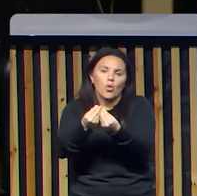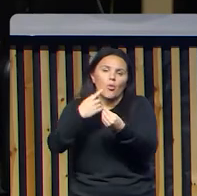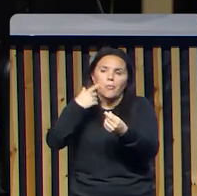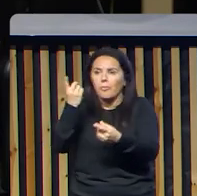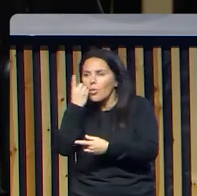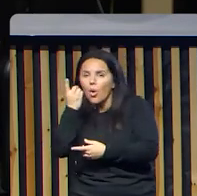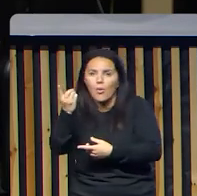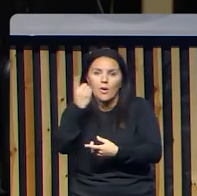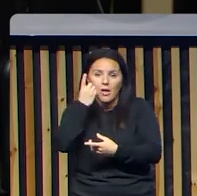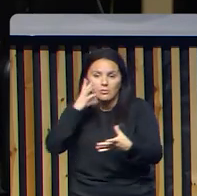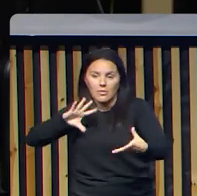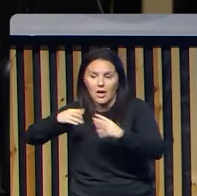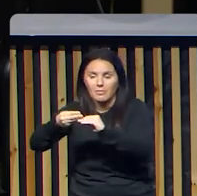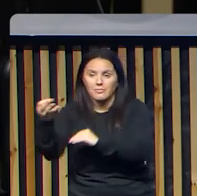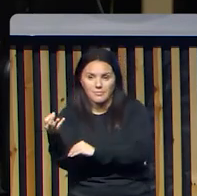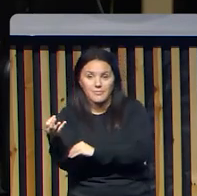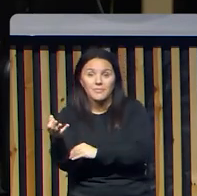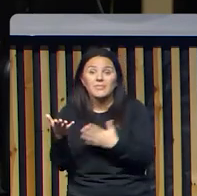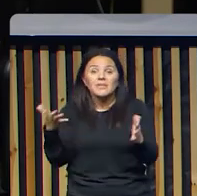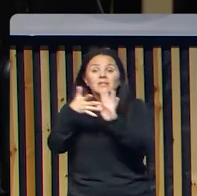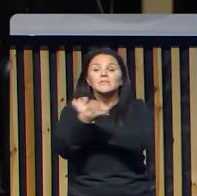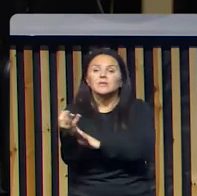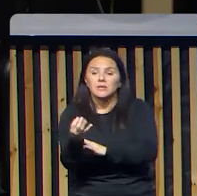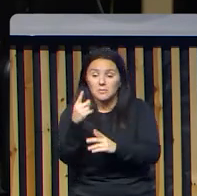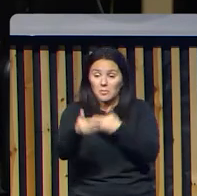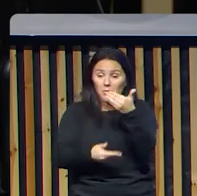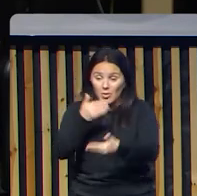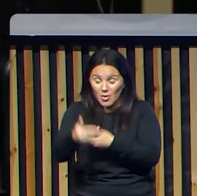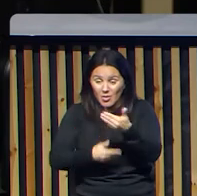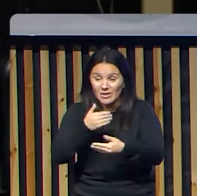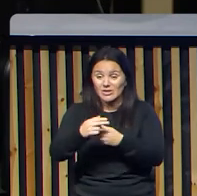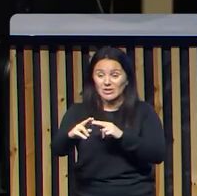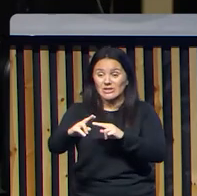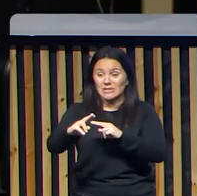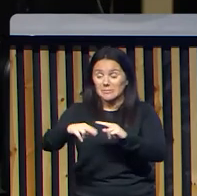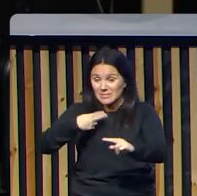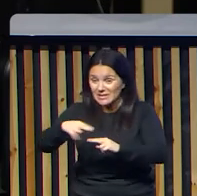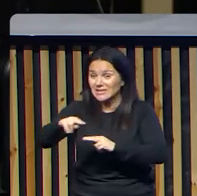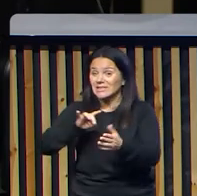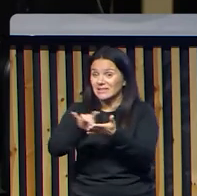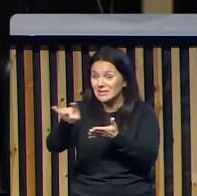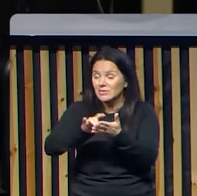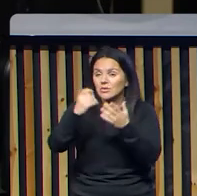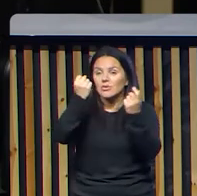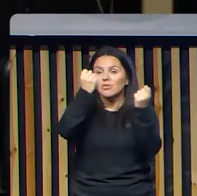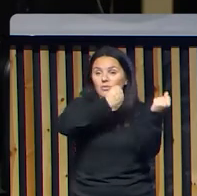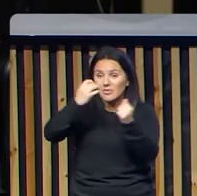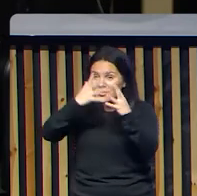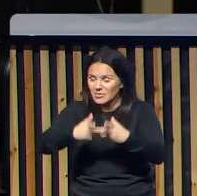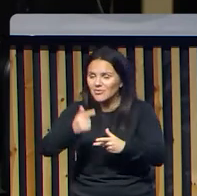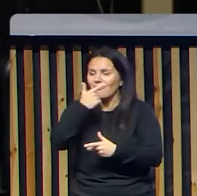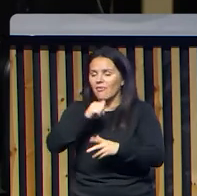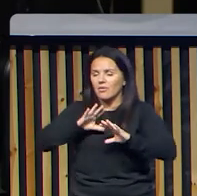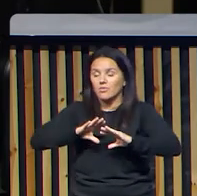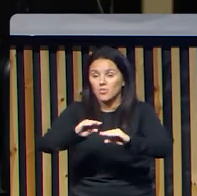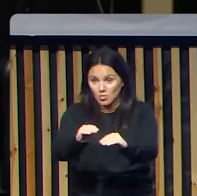especialmente teléfonos móviles eso significa que los procesos y mensajes de los servicios digitales de la Administración deben ser fáciles de